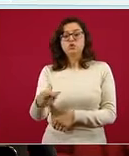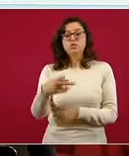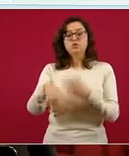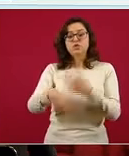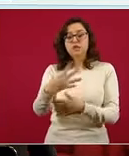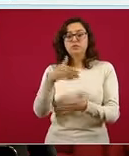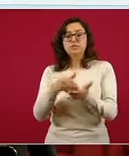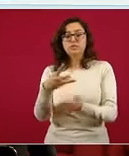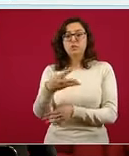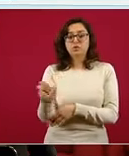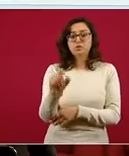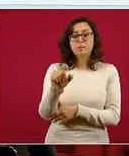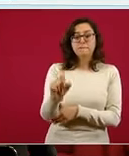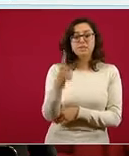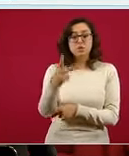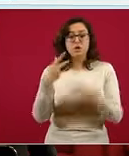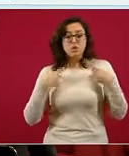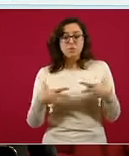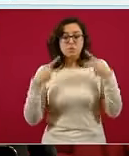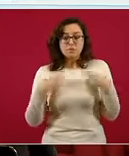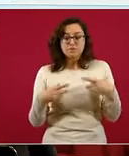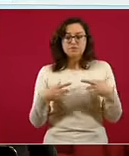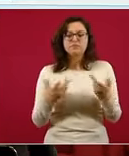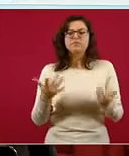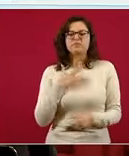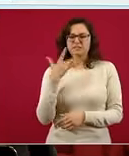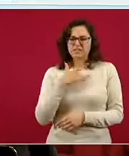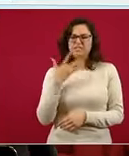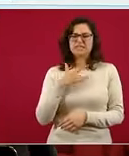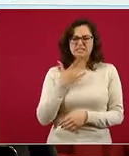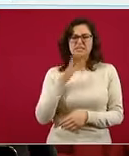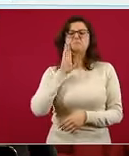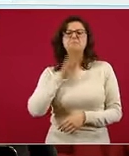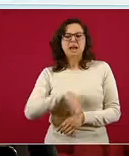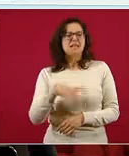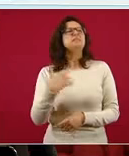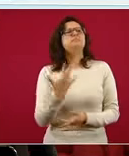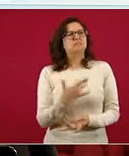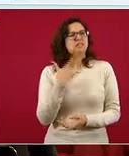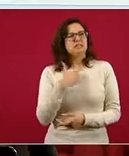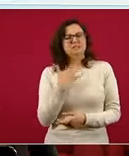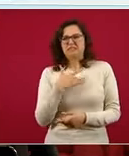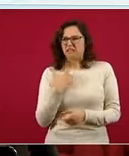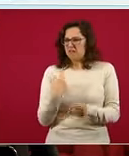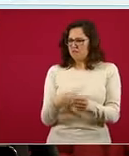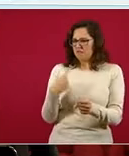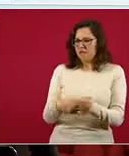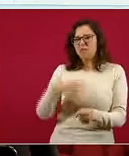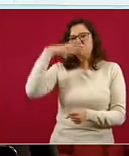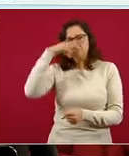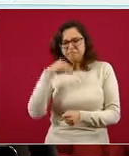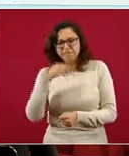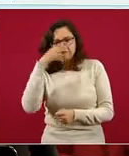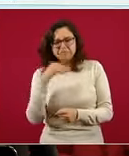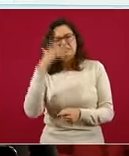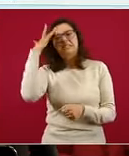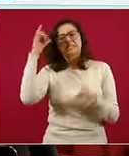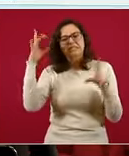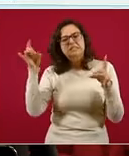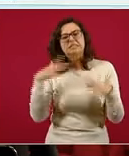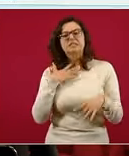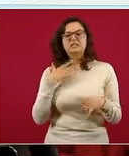214.424 personas que tuvieron síndrome COVID, enfermedad tipo COVID o enfermedad tipo influenza, un cuadro